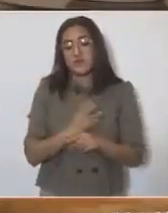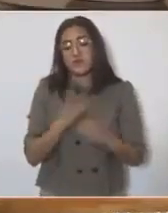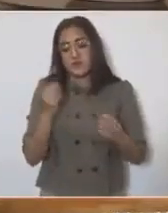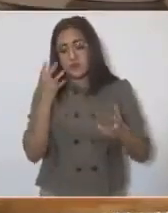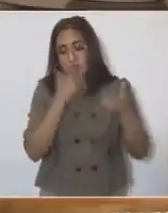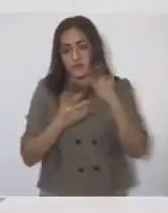cosa